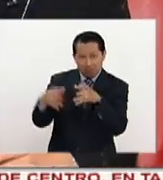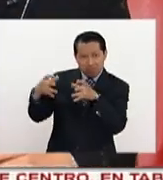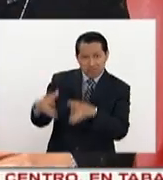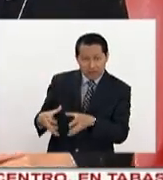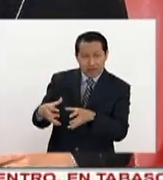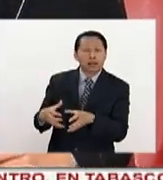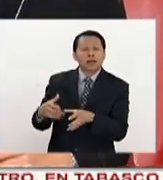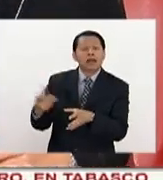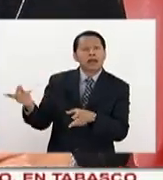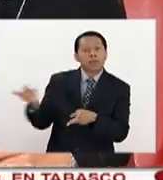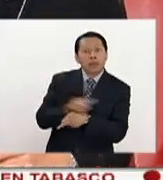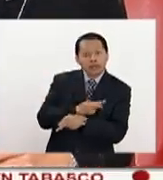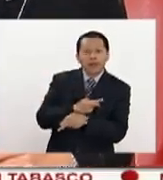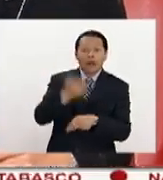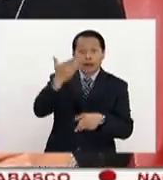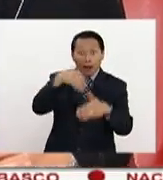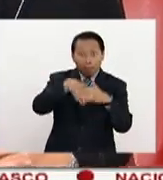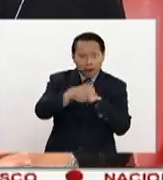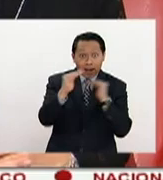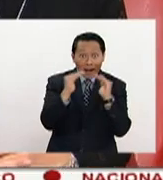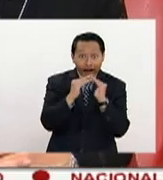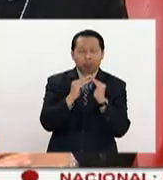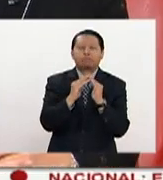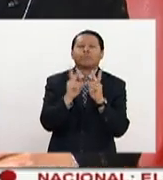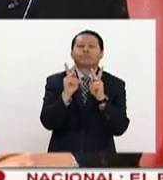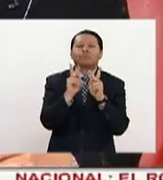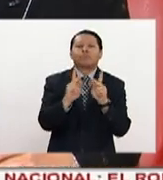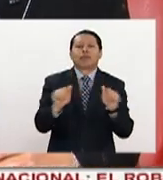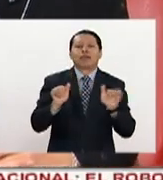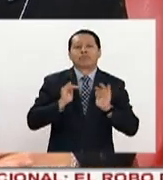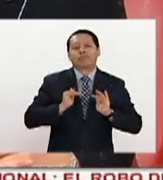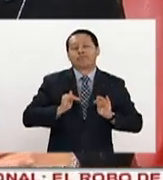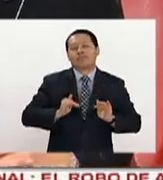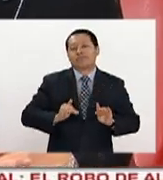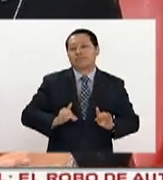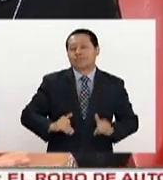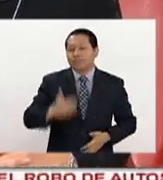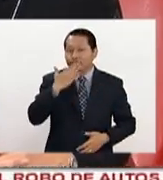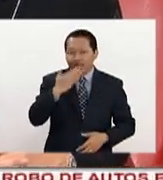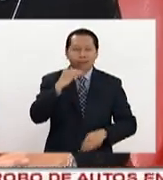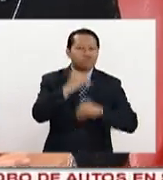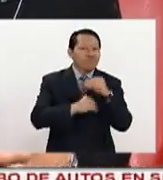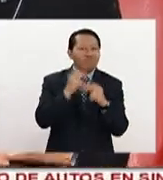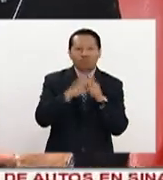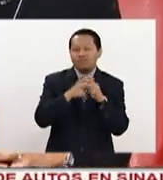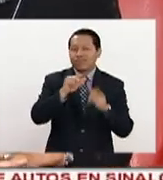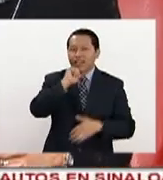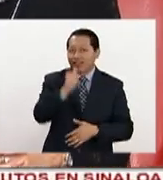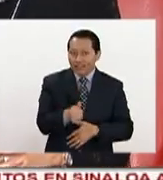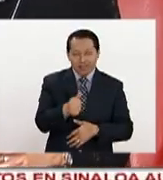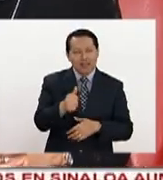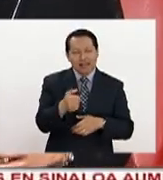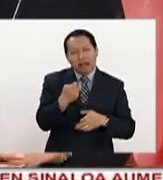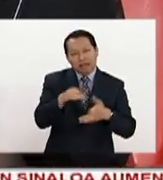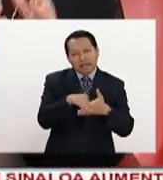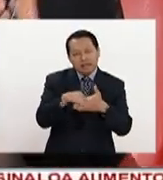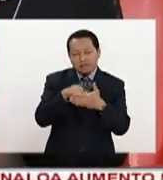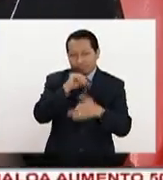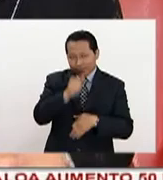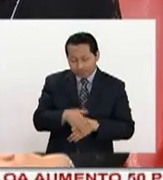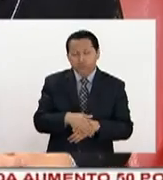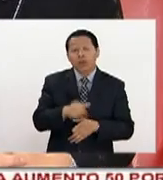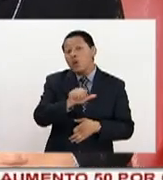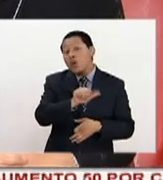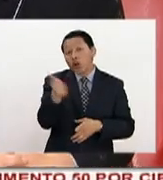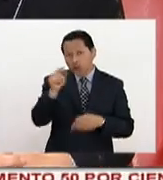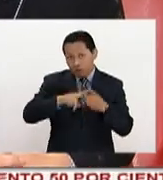sabes qué efecto tan pacífico generamos. No volvió a haber pleitos ni discusiones, o al menos con tanta frecuencia. Y otro tip